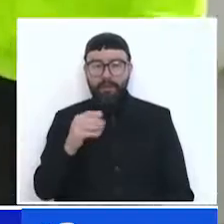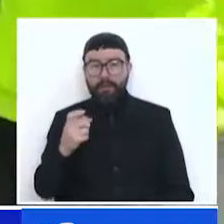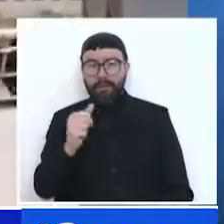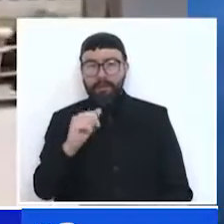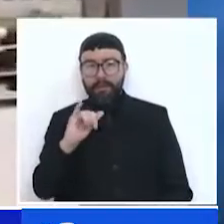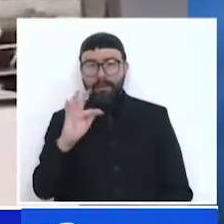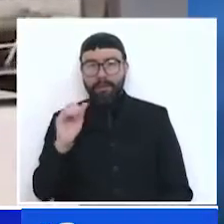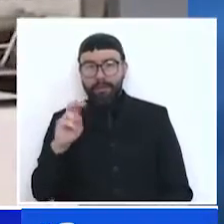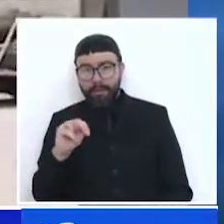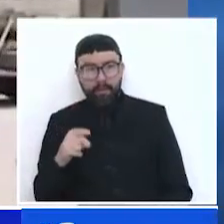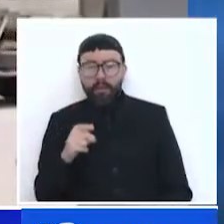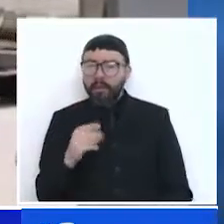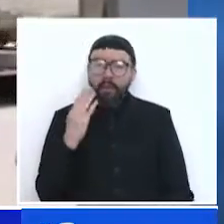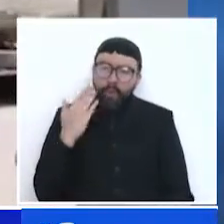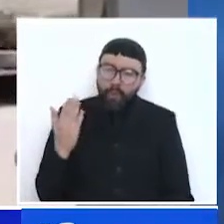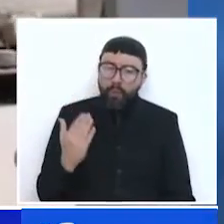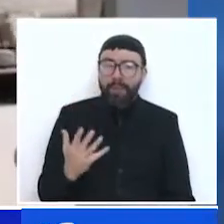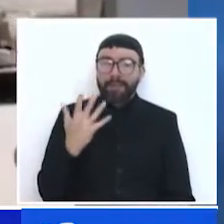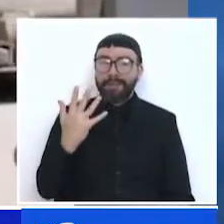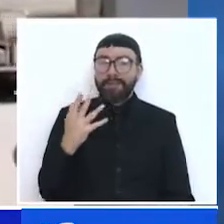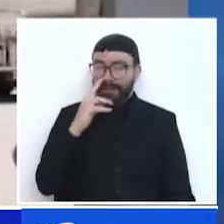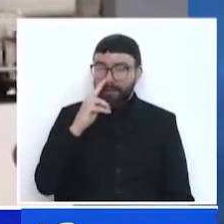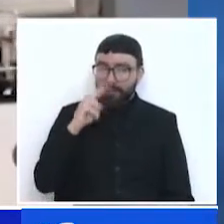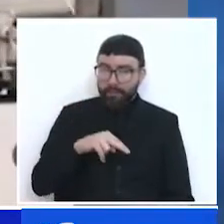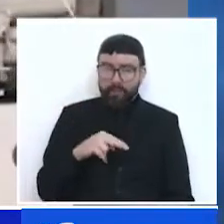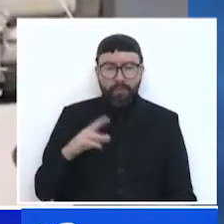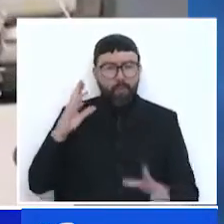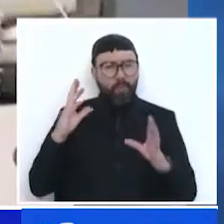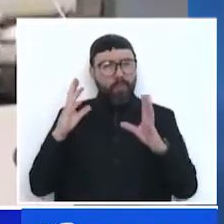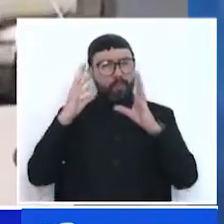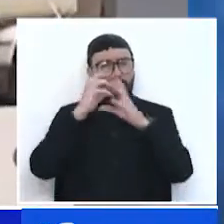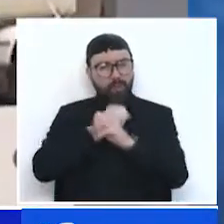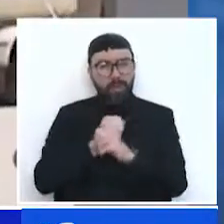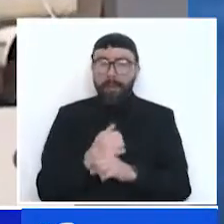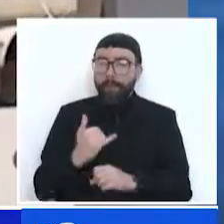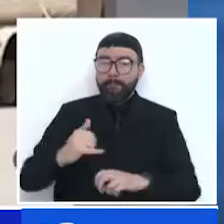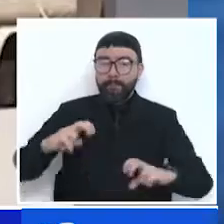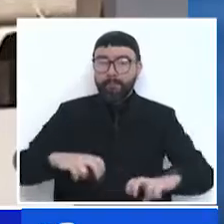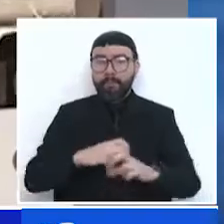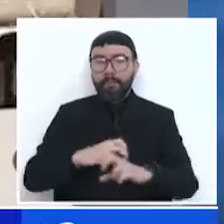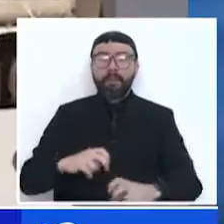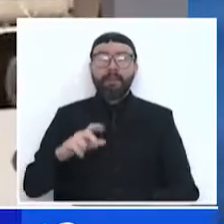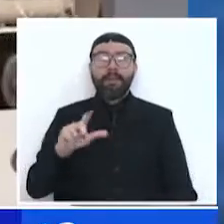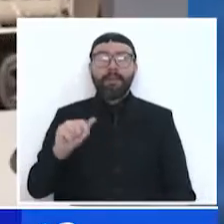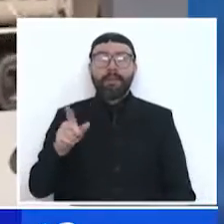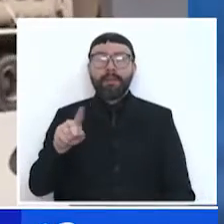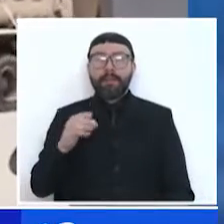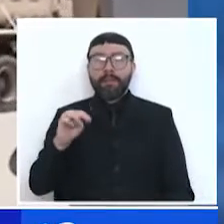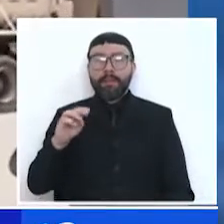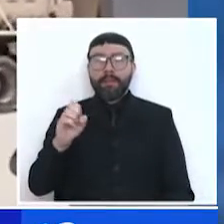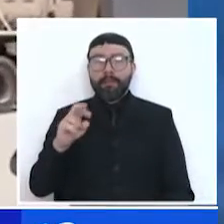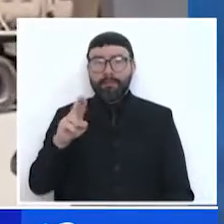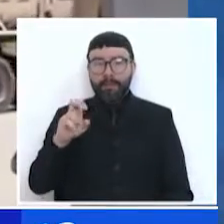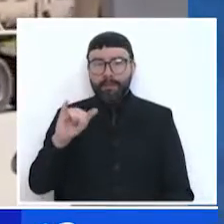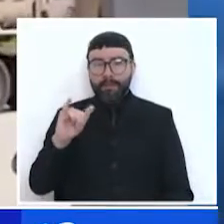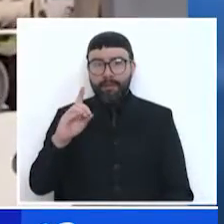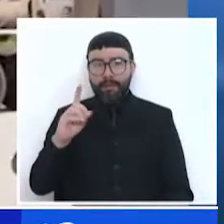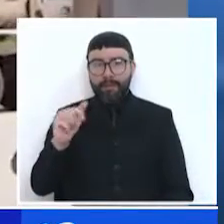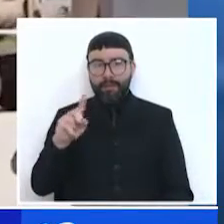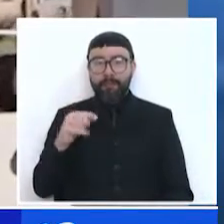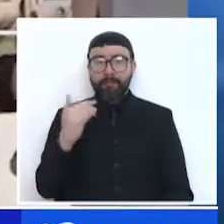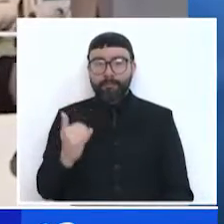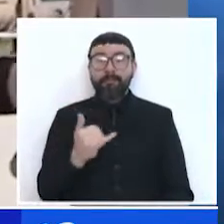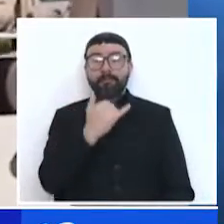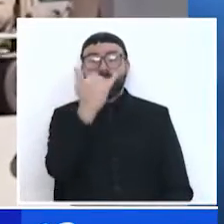presentó el pasado 5 de junio, en horas de la noche, en el sector del Parque de las Nereidas, barrio La Pradera del municipio de Villa